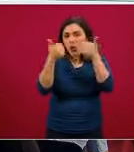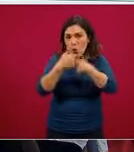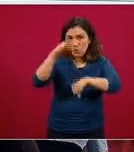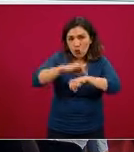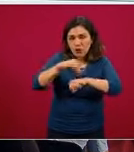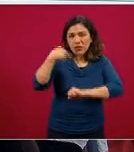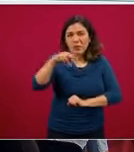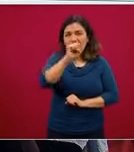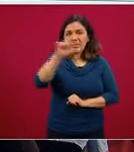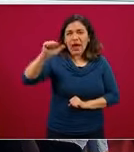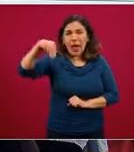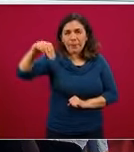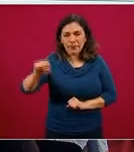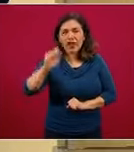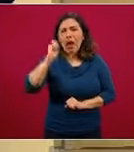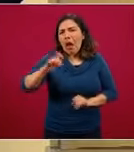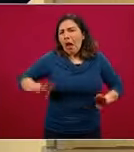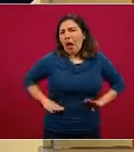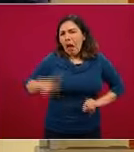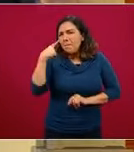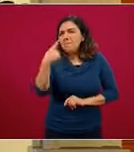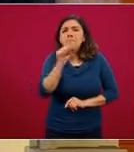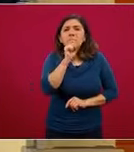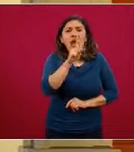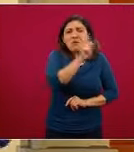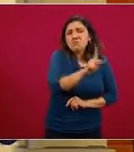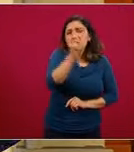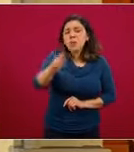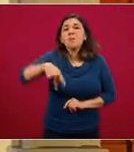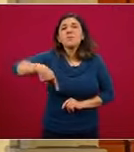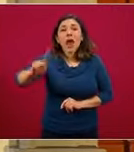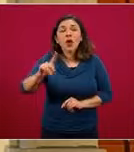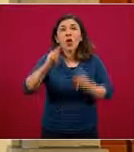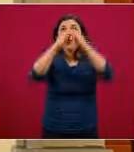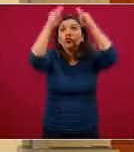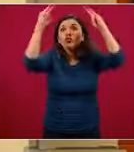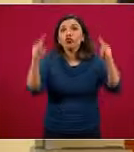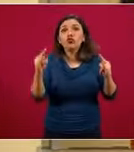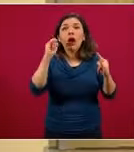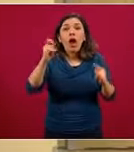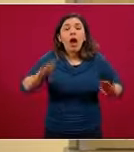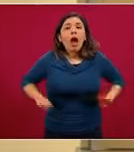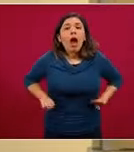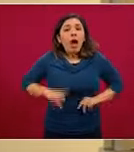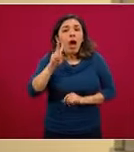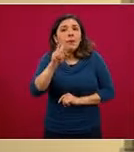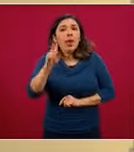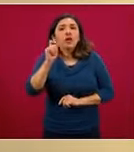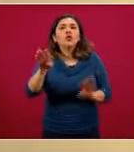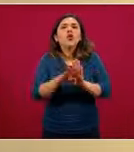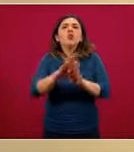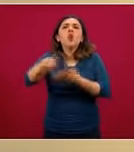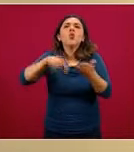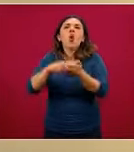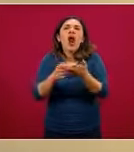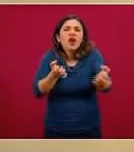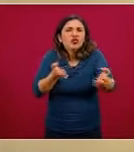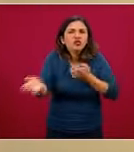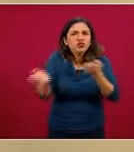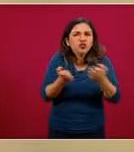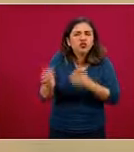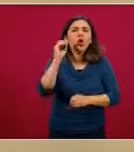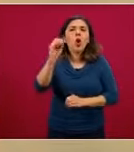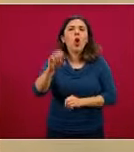los SAMs, que es prácticamente lo mismo, pero ya la estructura está identificada, que sea un gimnasio, una sala